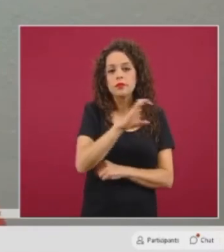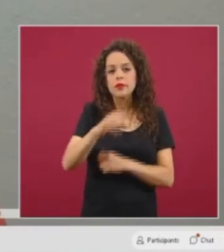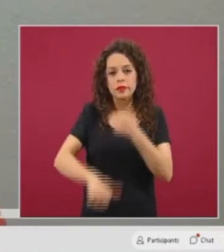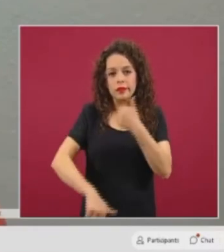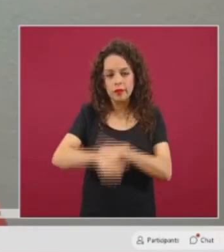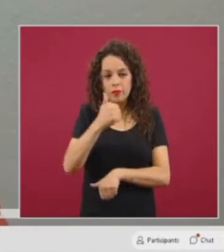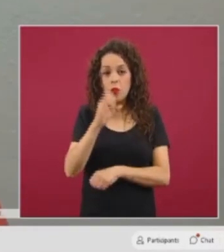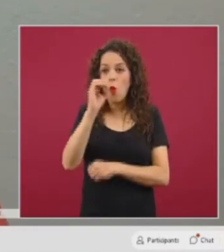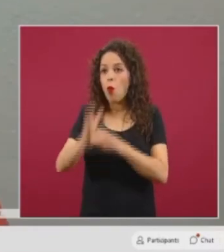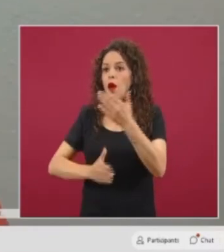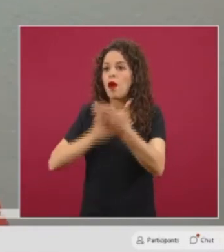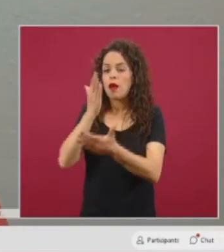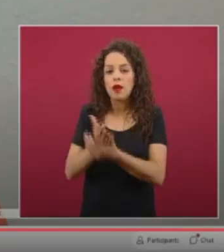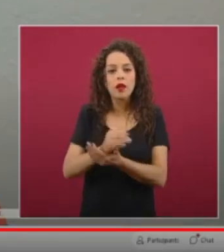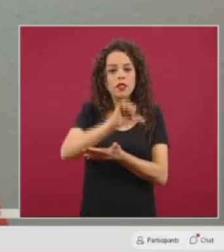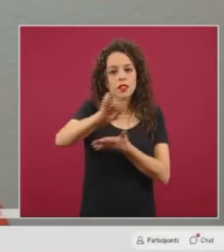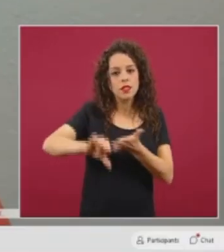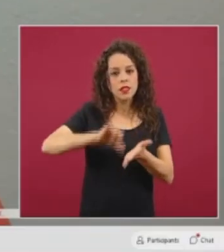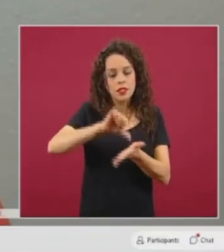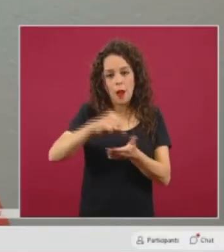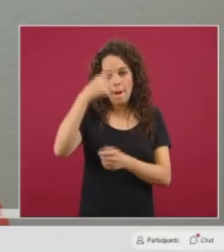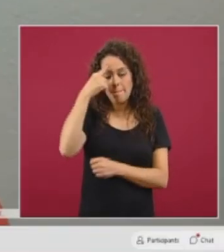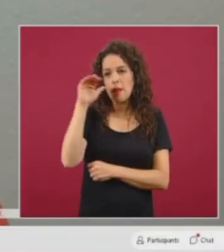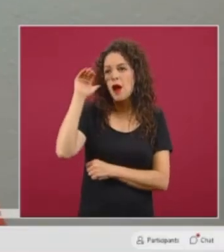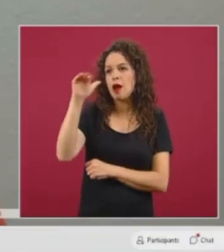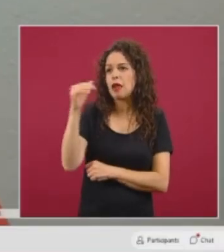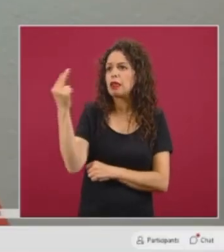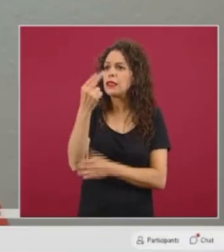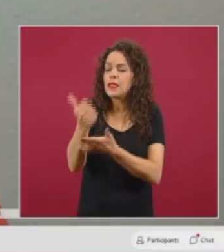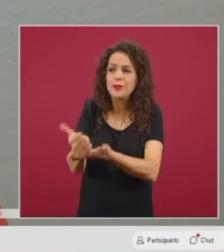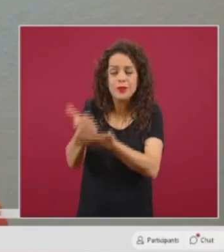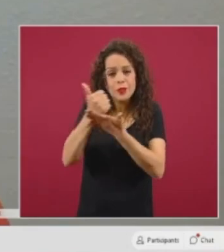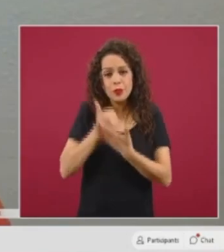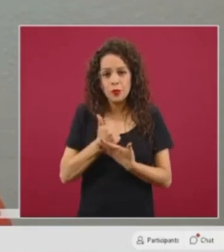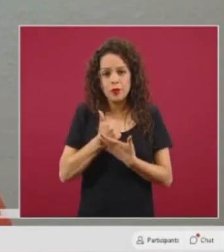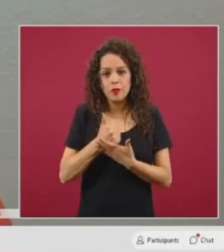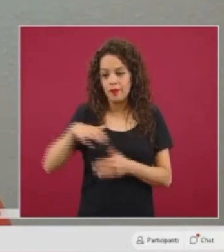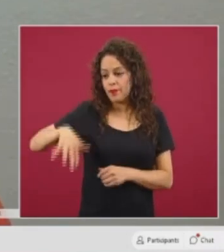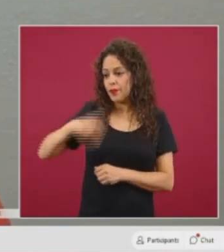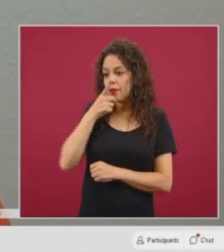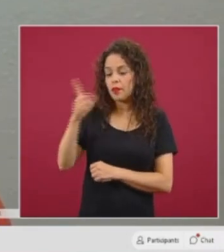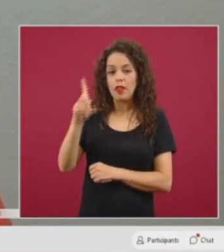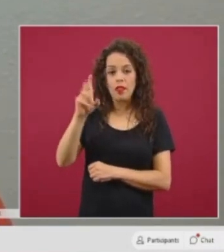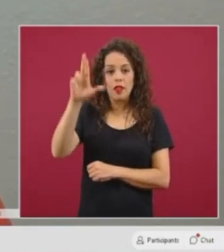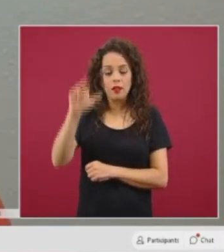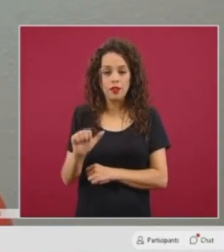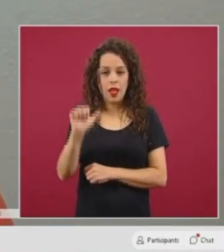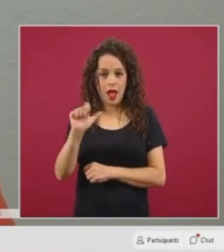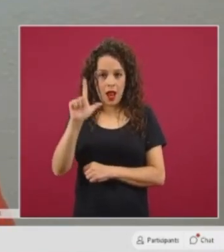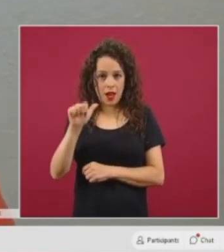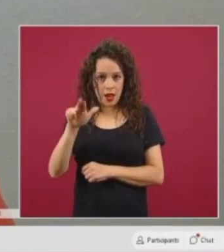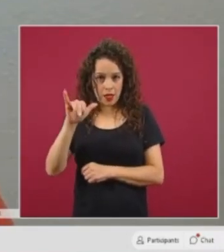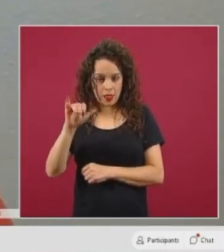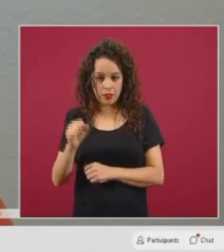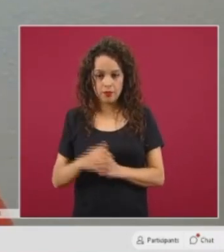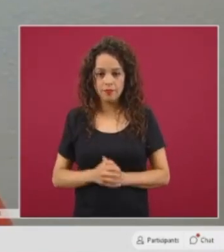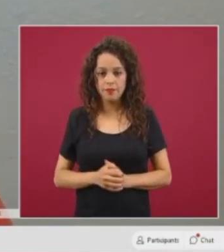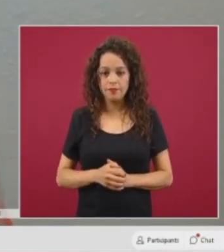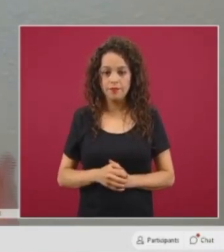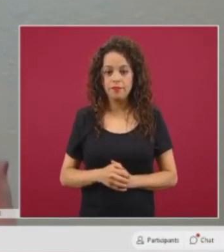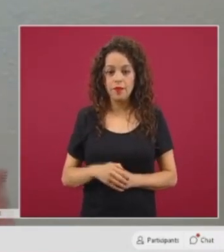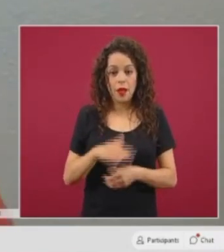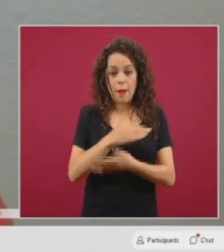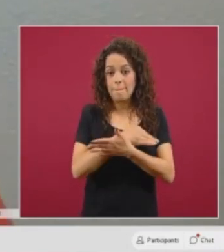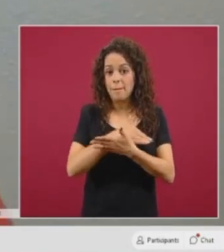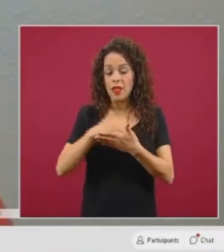un centro para pedir ayuda. Nos decía la doctora Alanís que la mitad, más de la mitad de